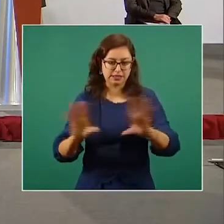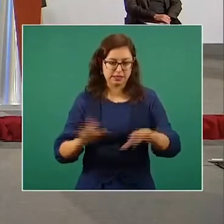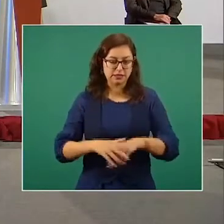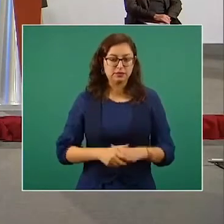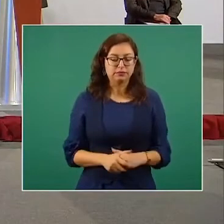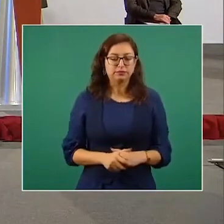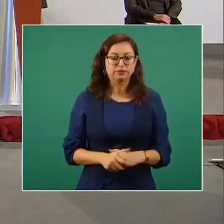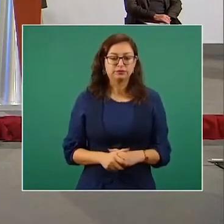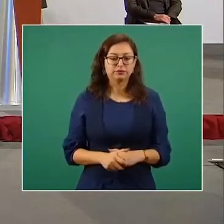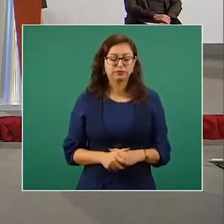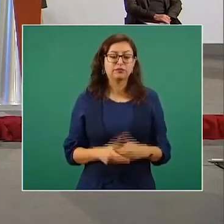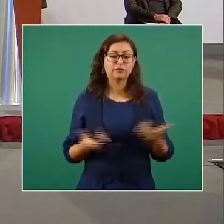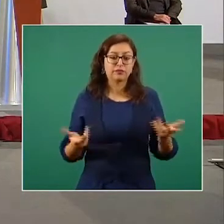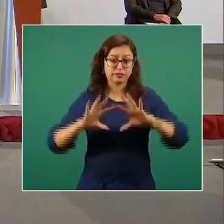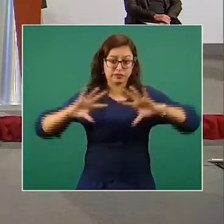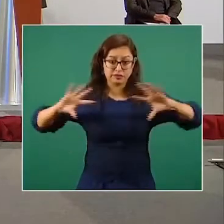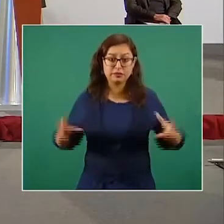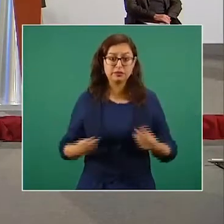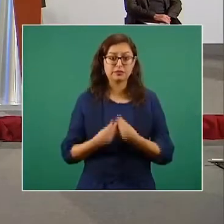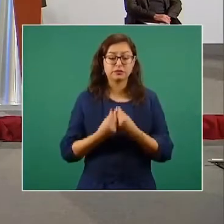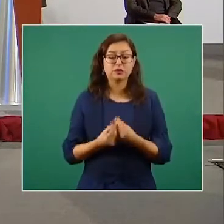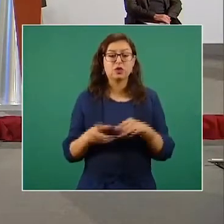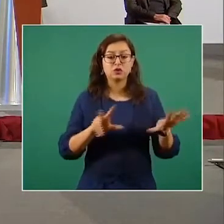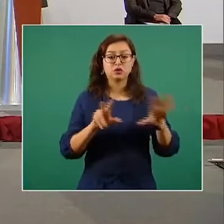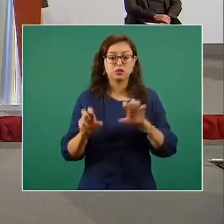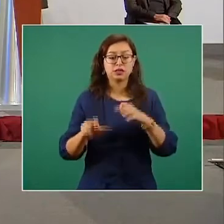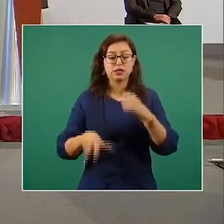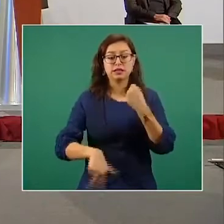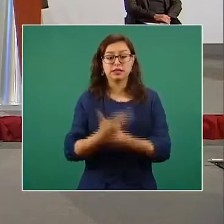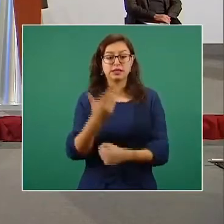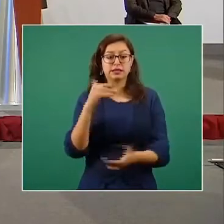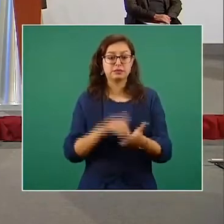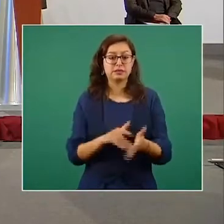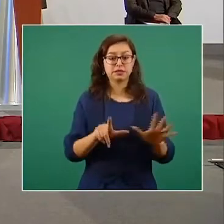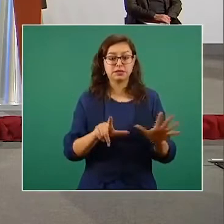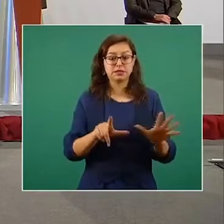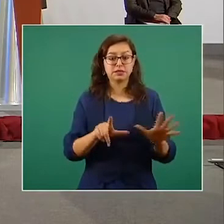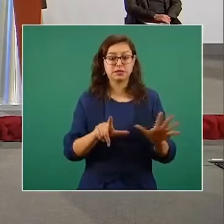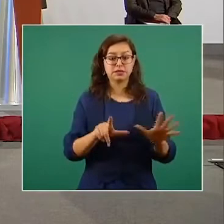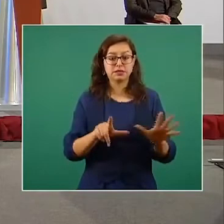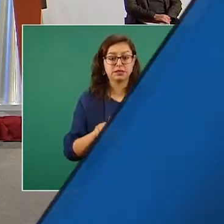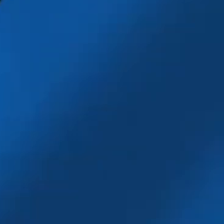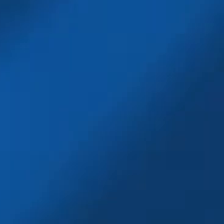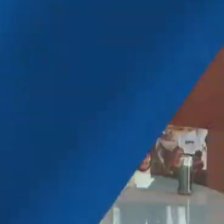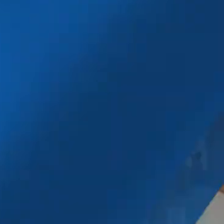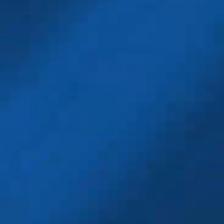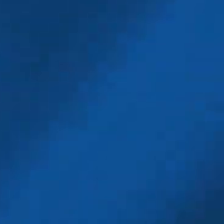La suma acumulada es 813 mil 785 independientes.